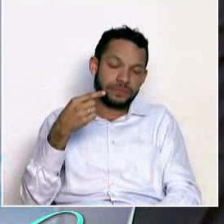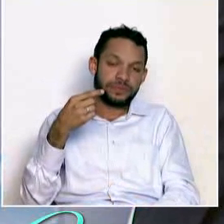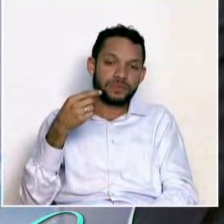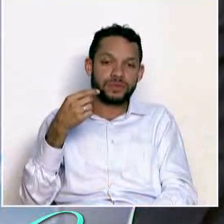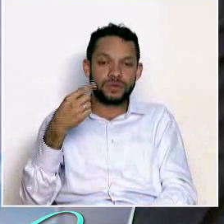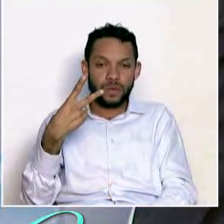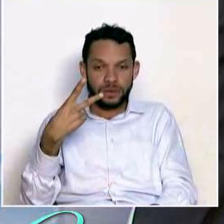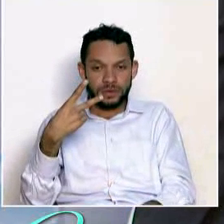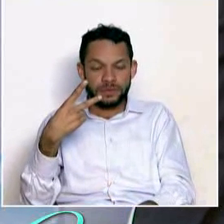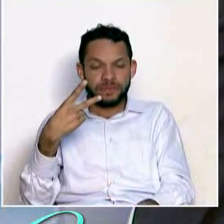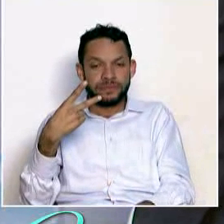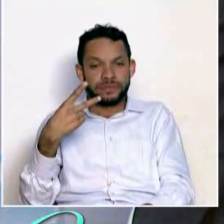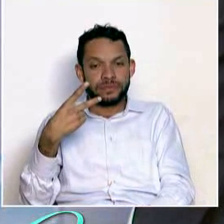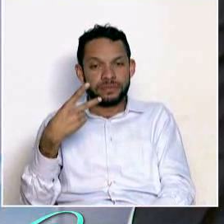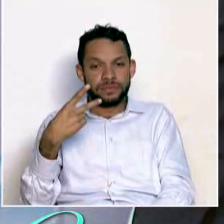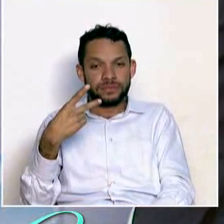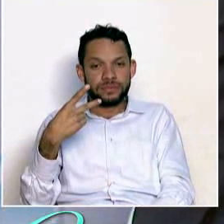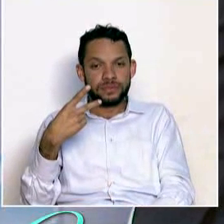dos,